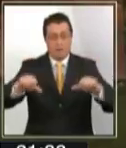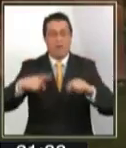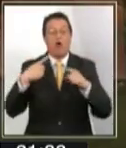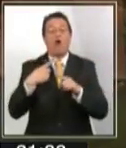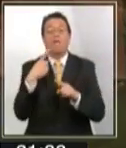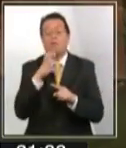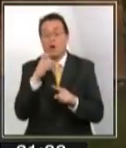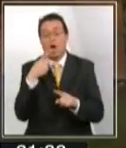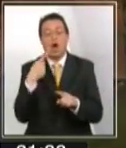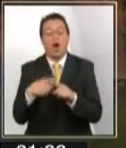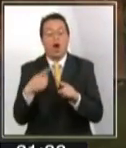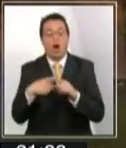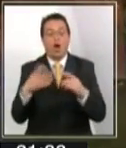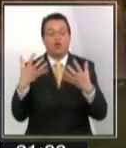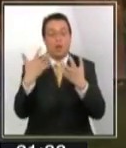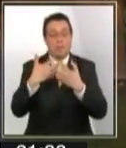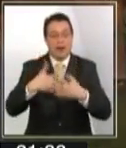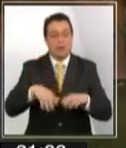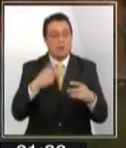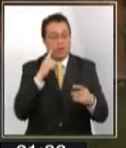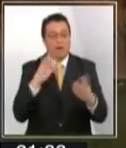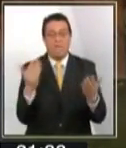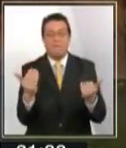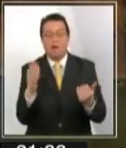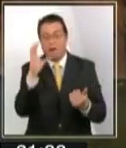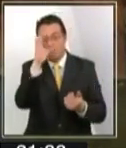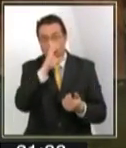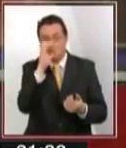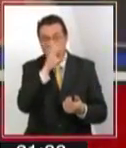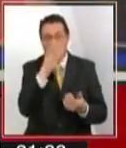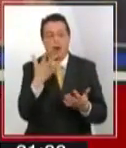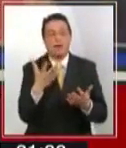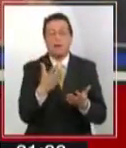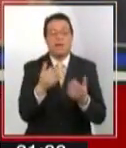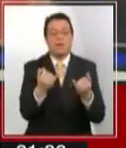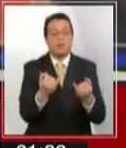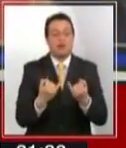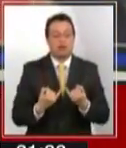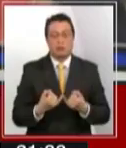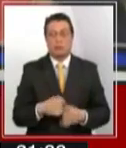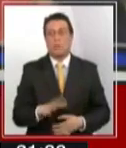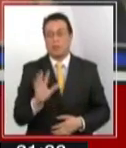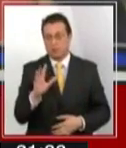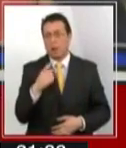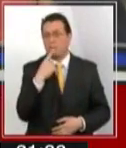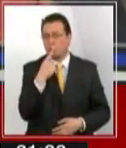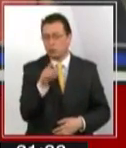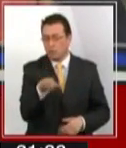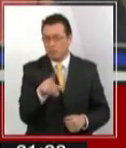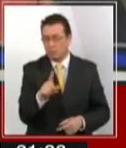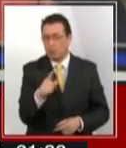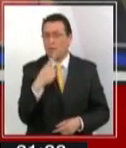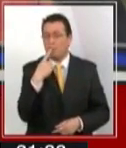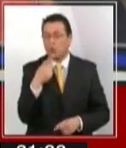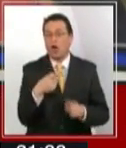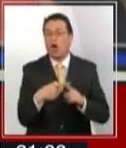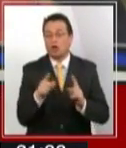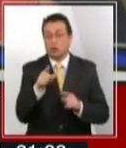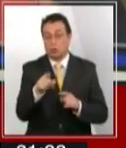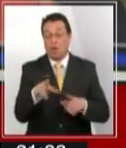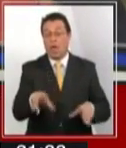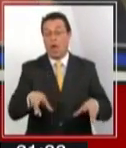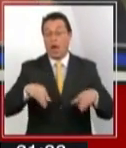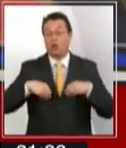mecanismos para poder tener información de lo que estaba ocurriendo en el servicio. Señora Estrada, pero la pregunta era otra. Usted nos dice que asume